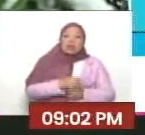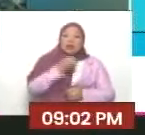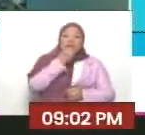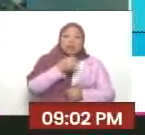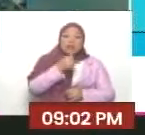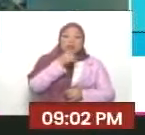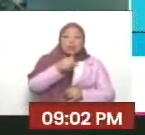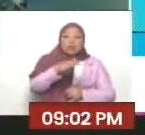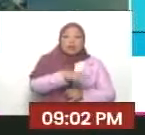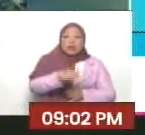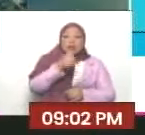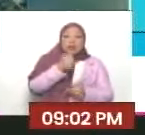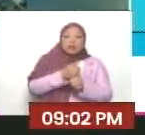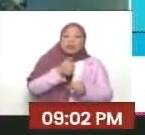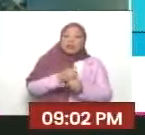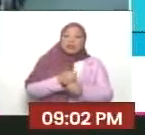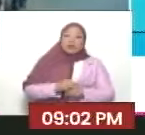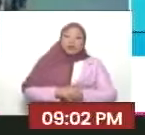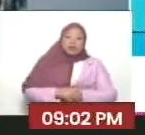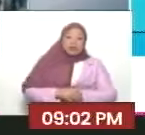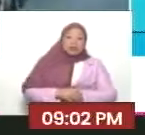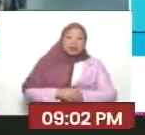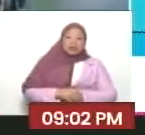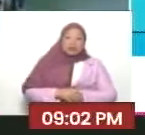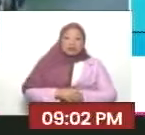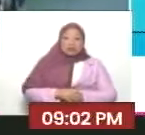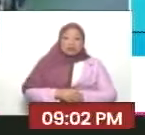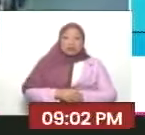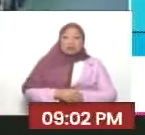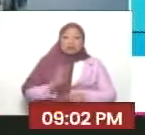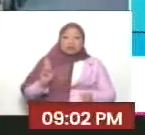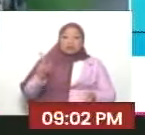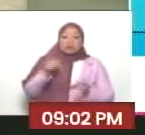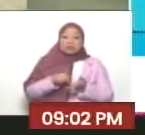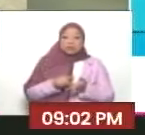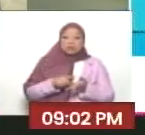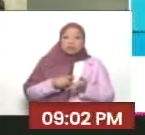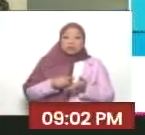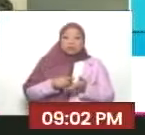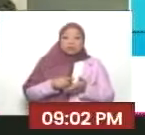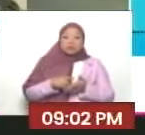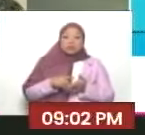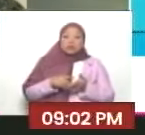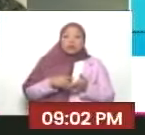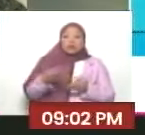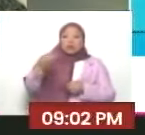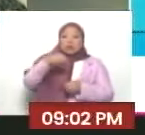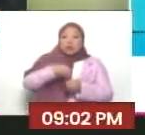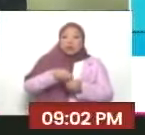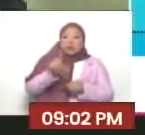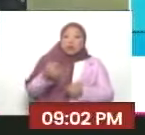grandiosa. Fuimos, el año pasado participamos en el EISEC y quedamos